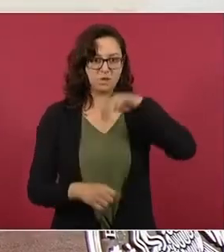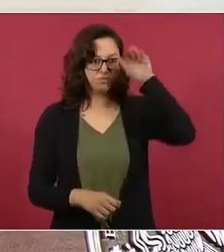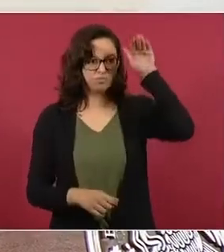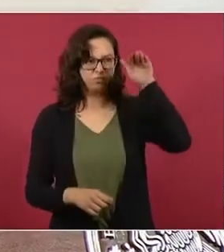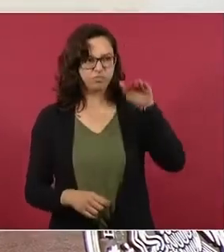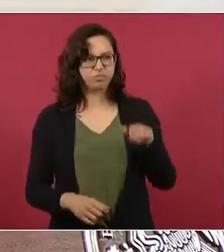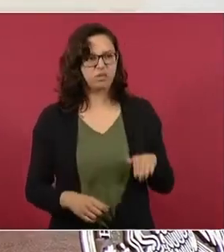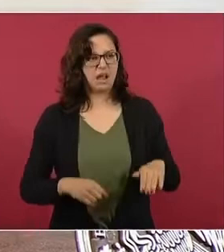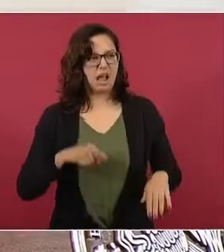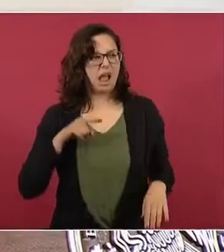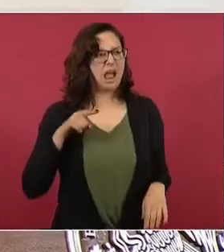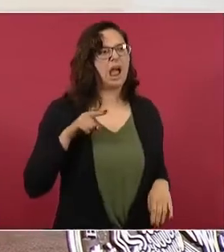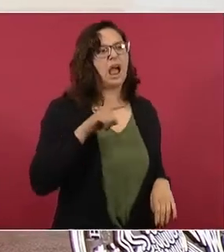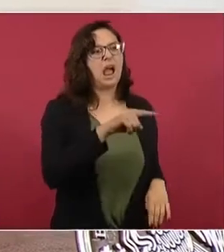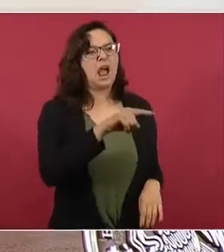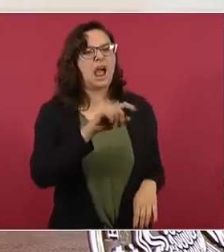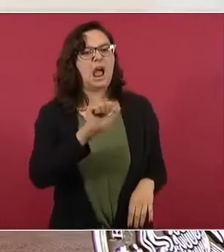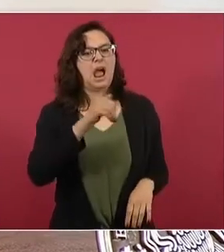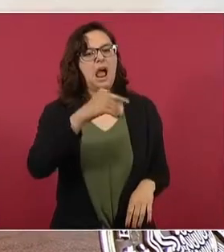Andrés Manuel,